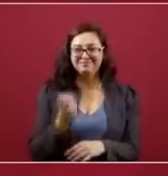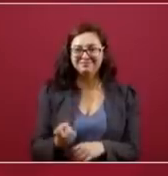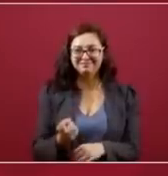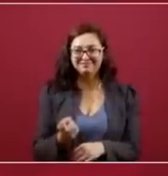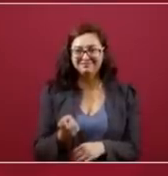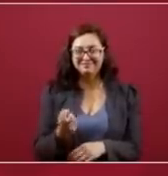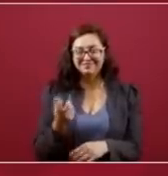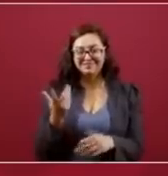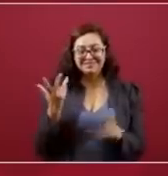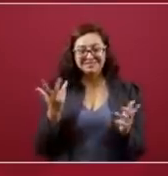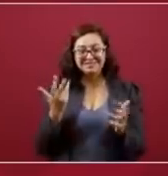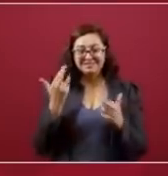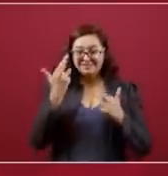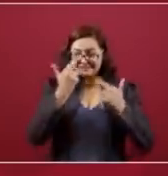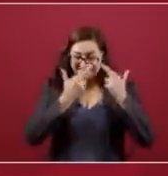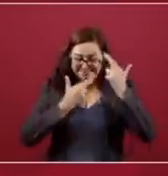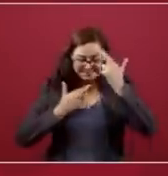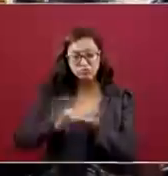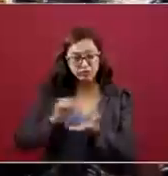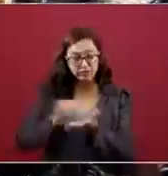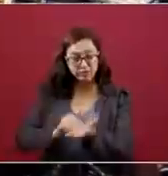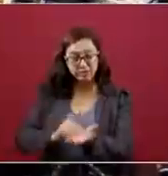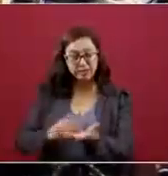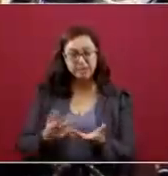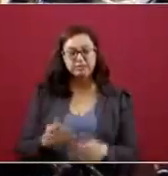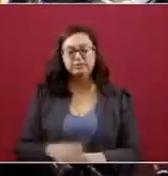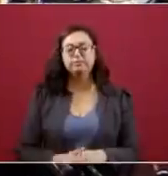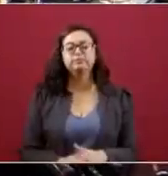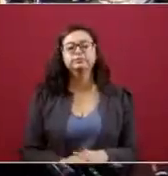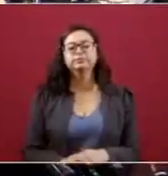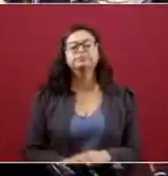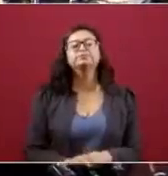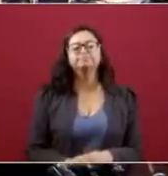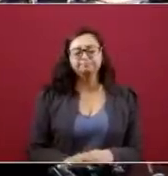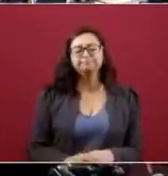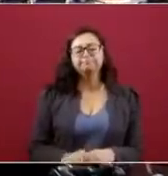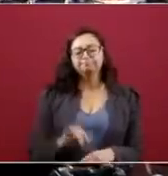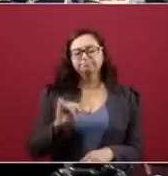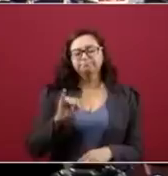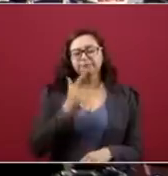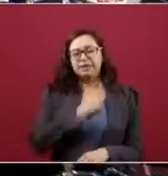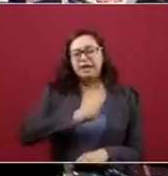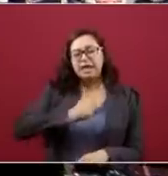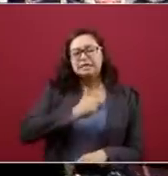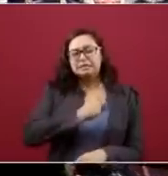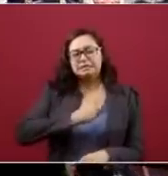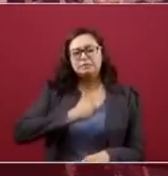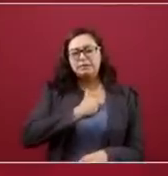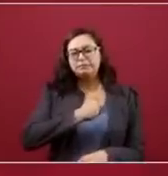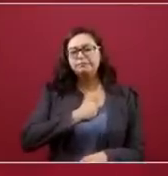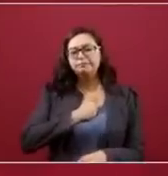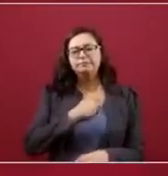a la población para combatir el robo de combustibles. Desgraciadamente todavía hay mucha